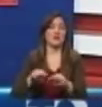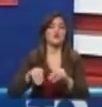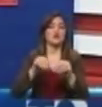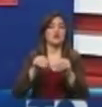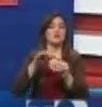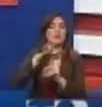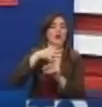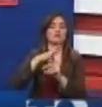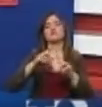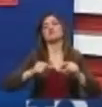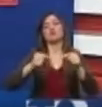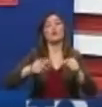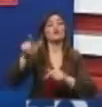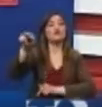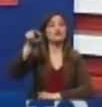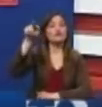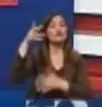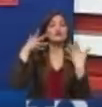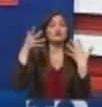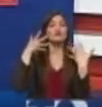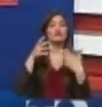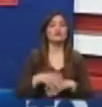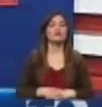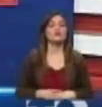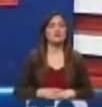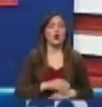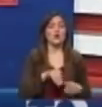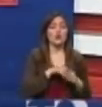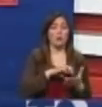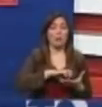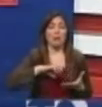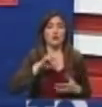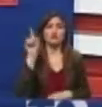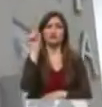Parque Samanes en Guayaquil. El dinero es parte del patrimonio del ISFA.